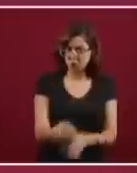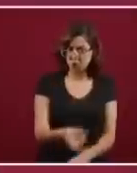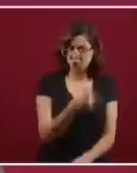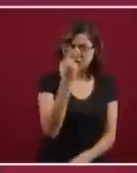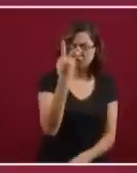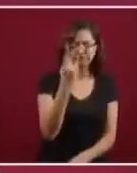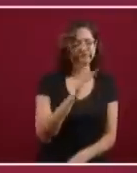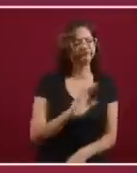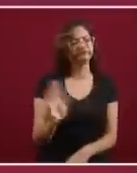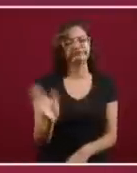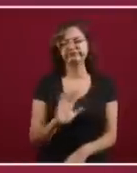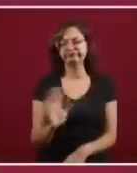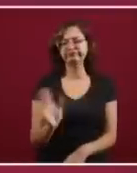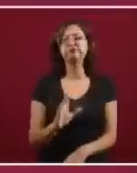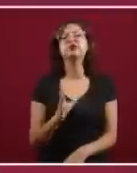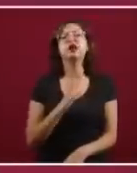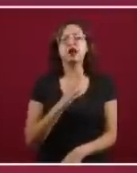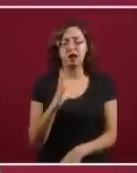ay